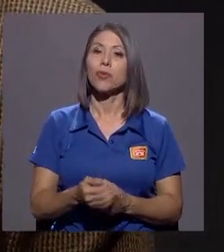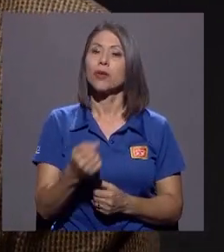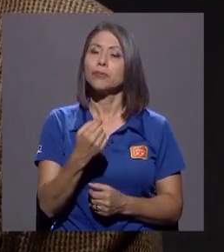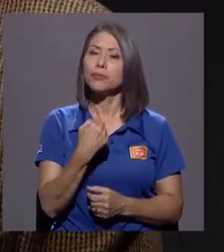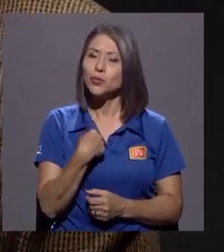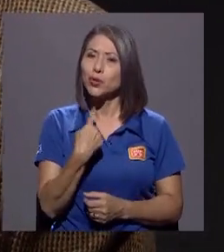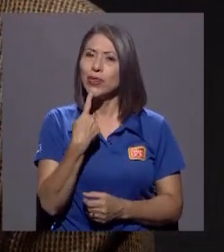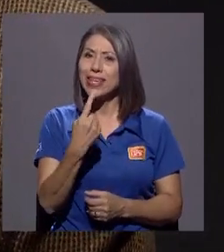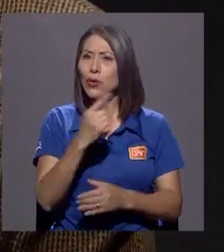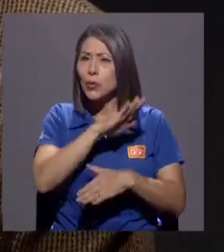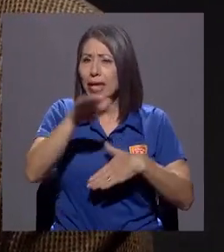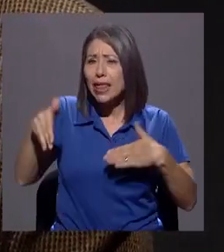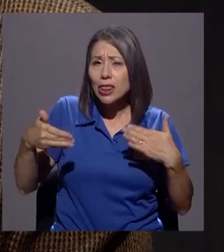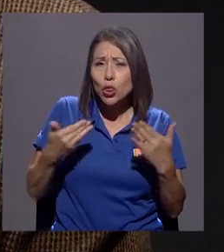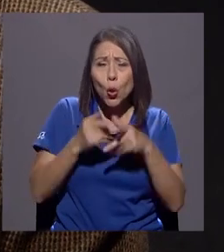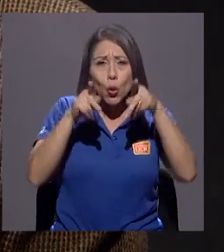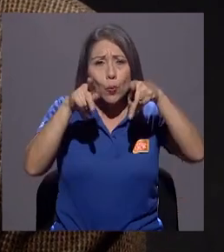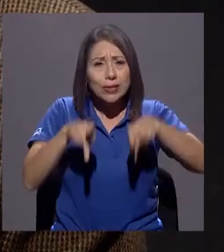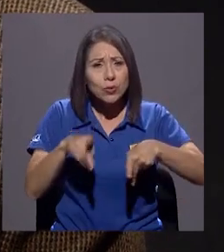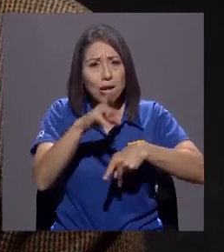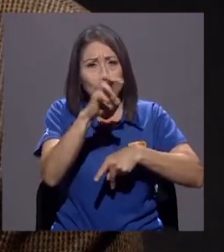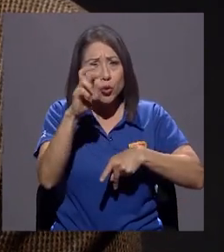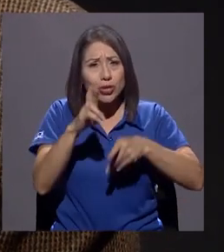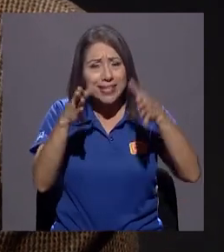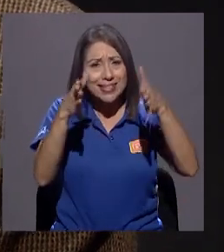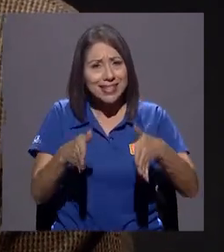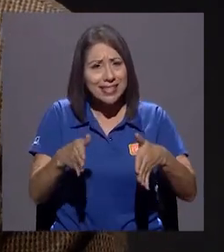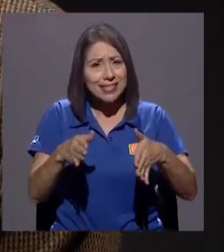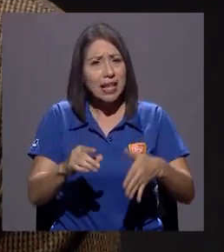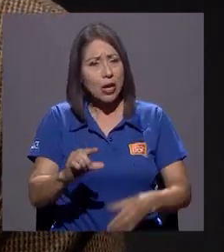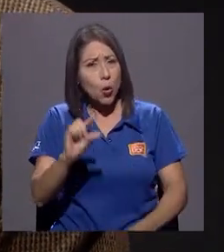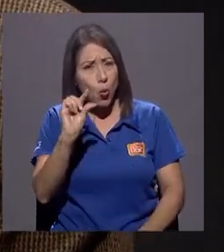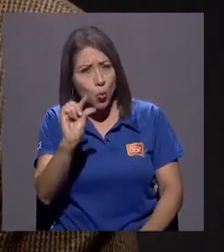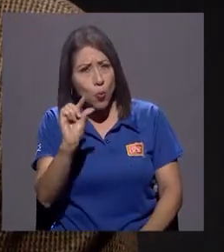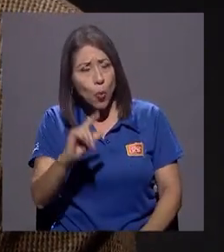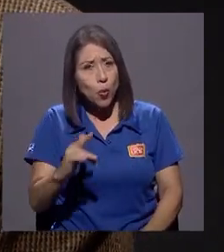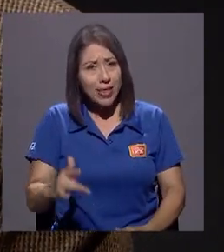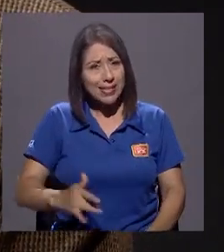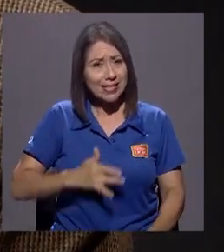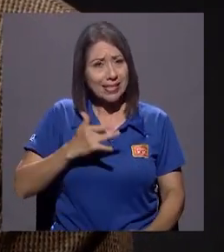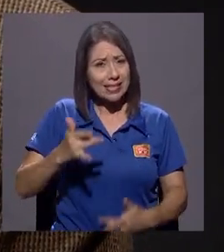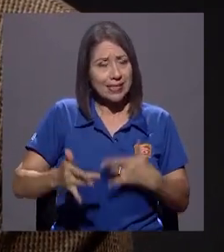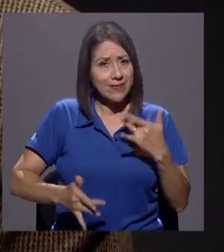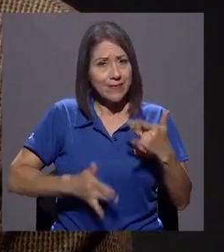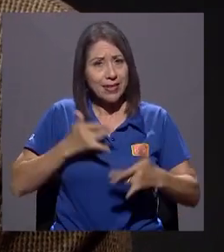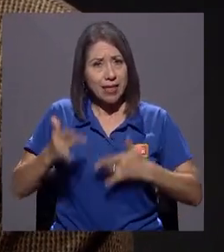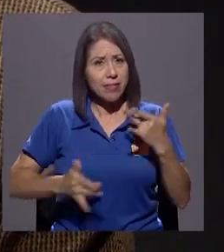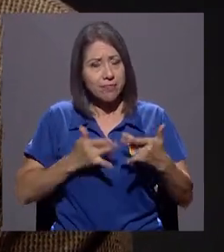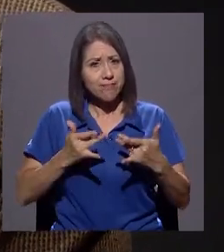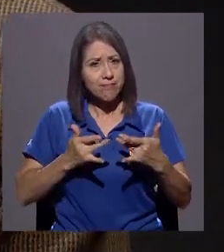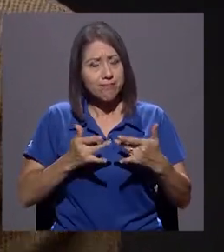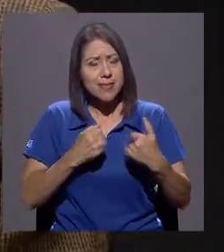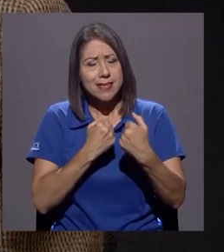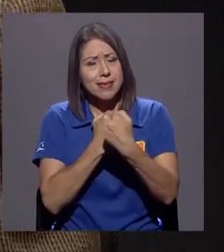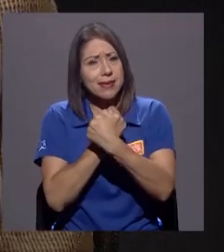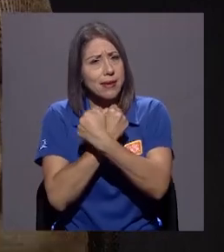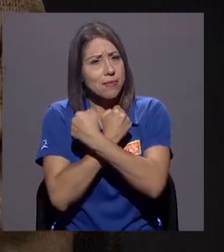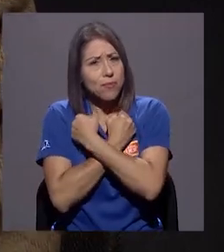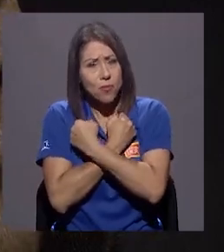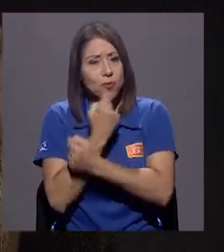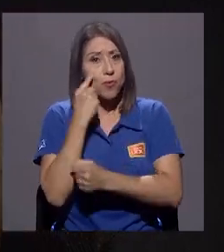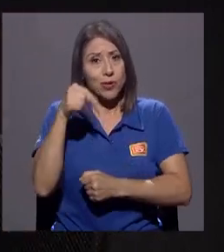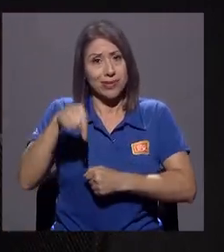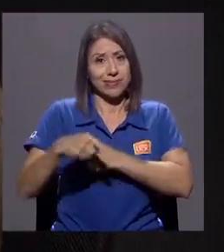yo digo que todo costarricense que tenga un poco de sensibilidad realmente amor por este